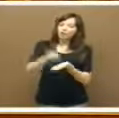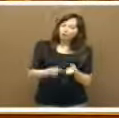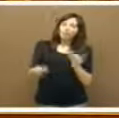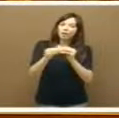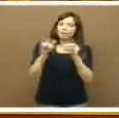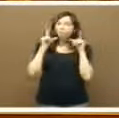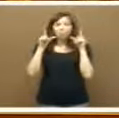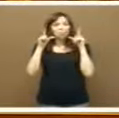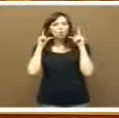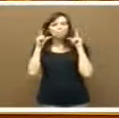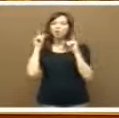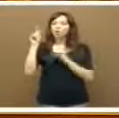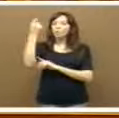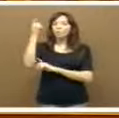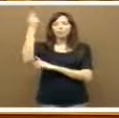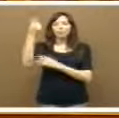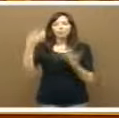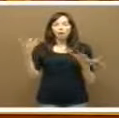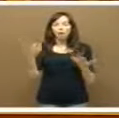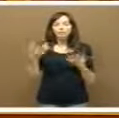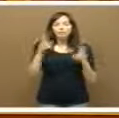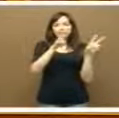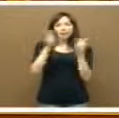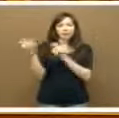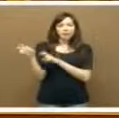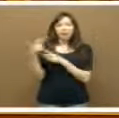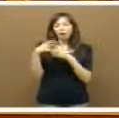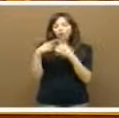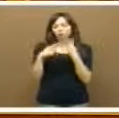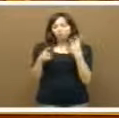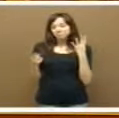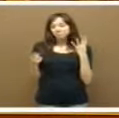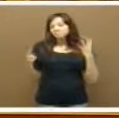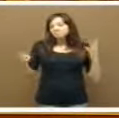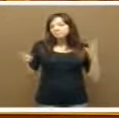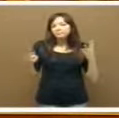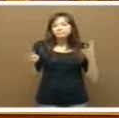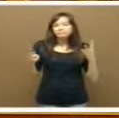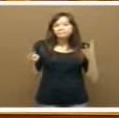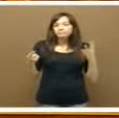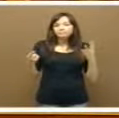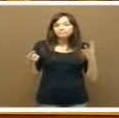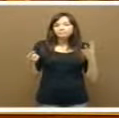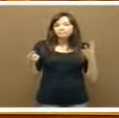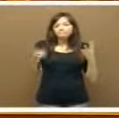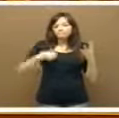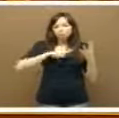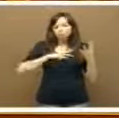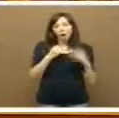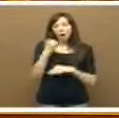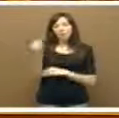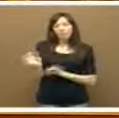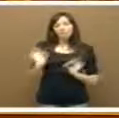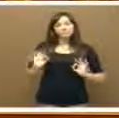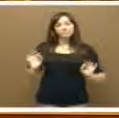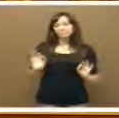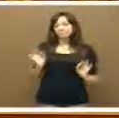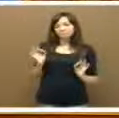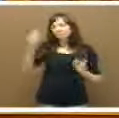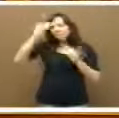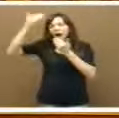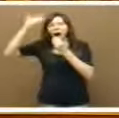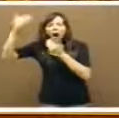recuerda en qué cosas son campeones, en esos tristes honores que tenemos. Nosotros, desde luego, no avalamos, no nos felicitamos de esas